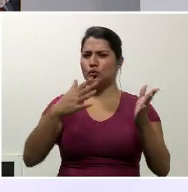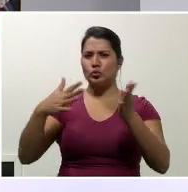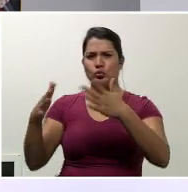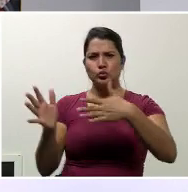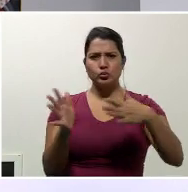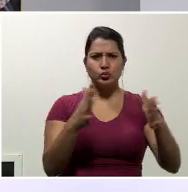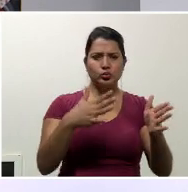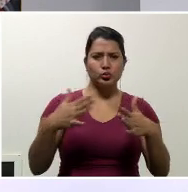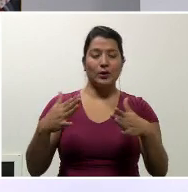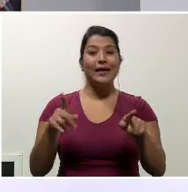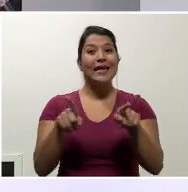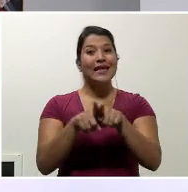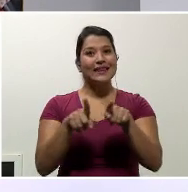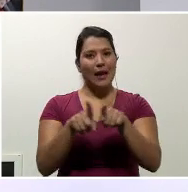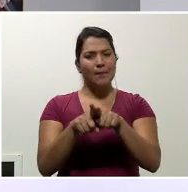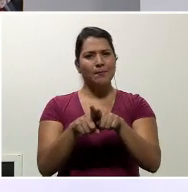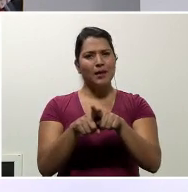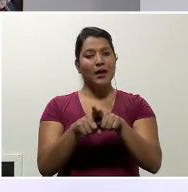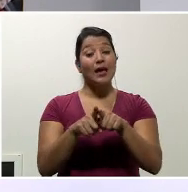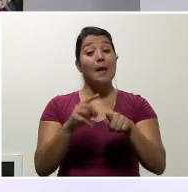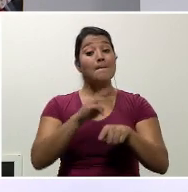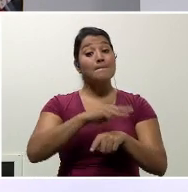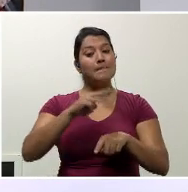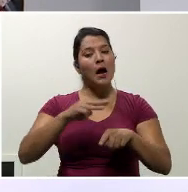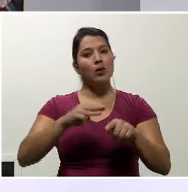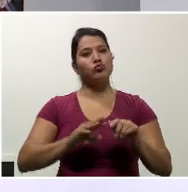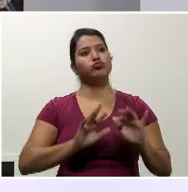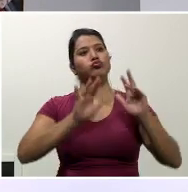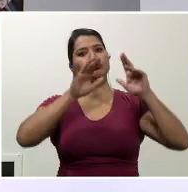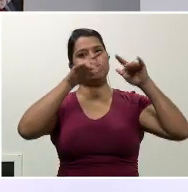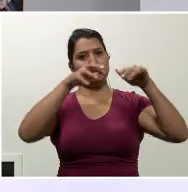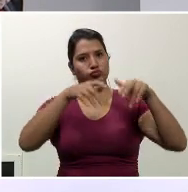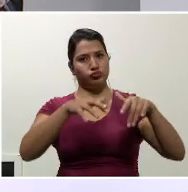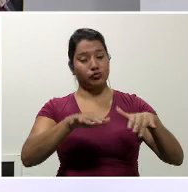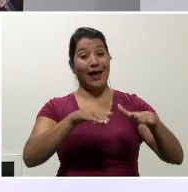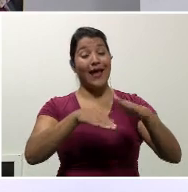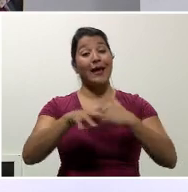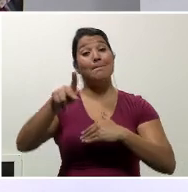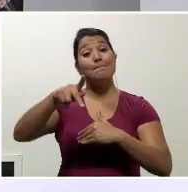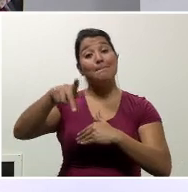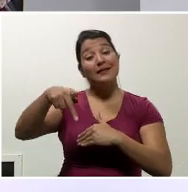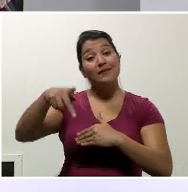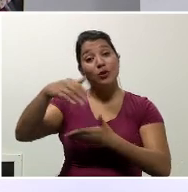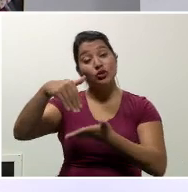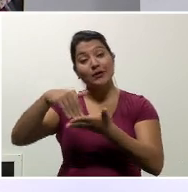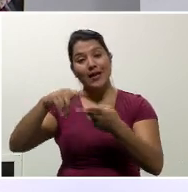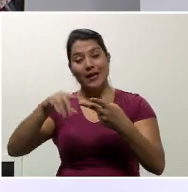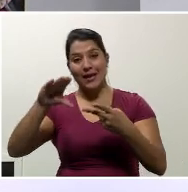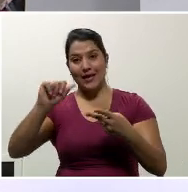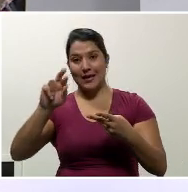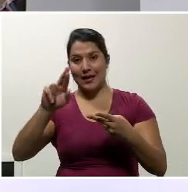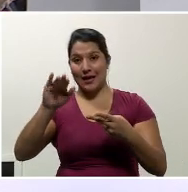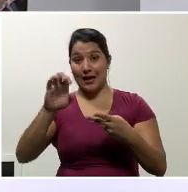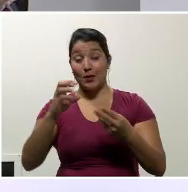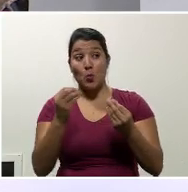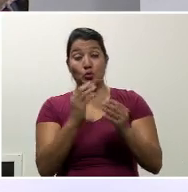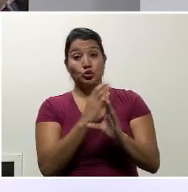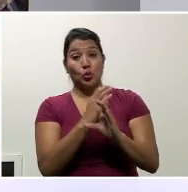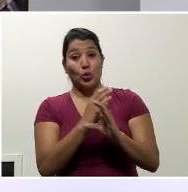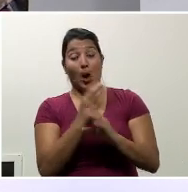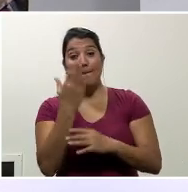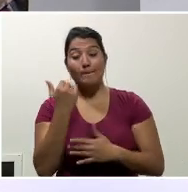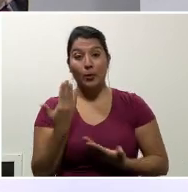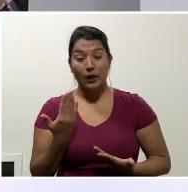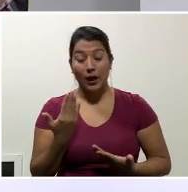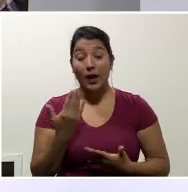y también condiciones de fuerte oleaje para el Pacífico Central y Caribe de nuestro país. Mucha precaución porque